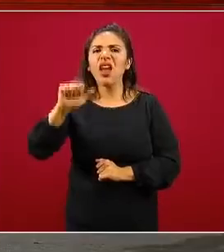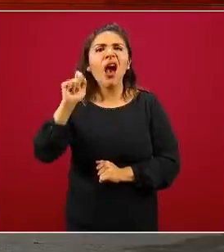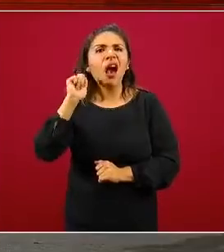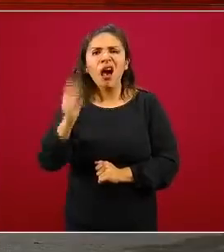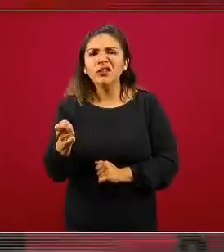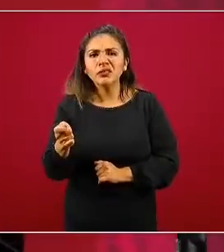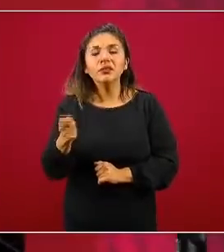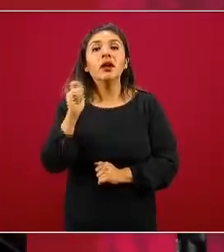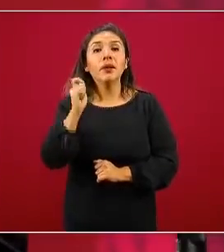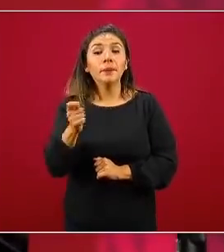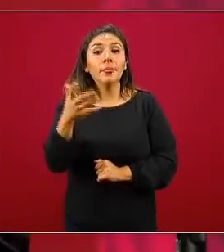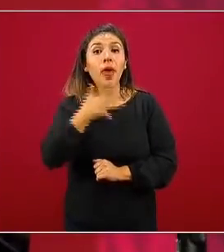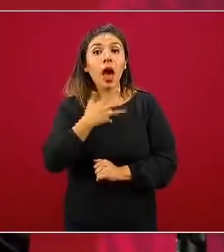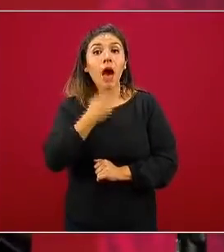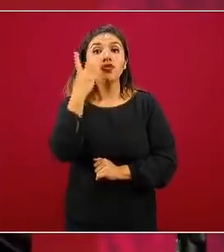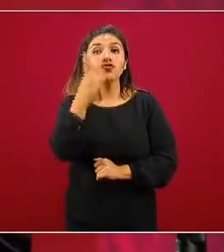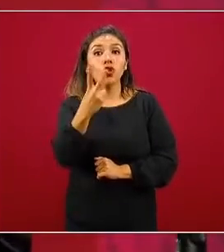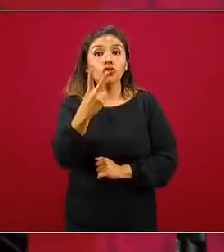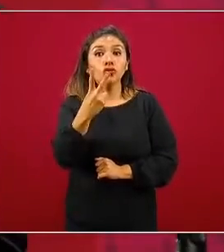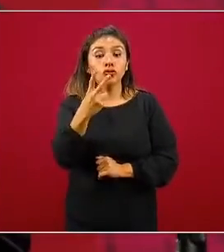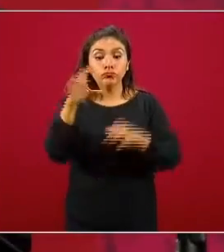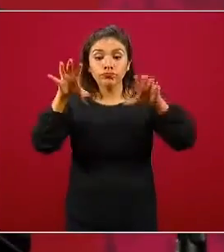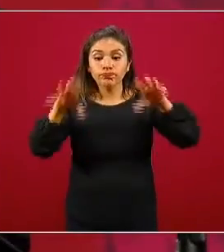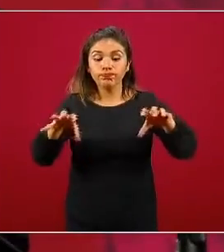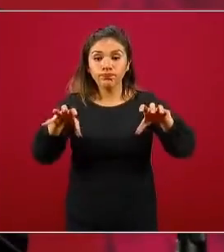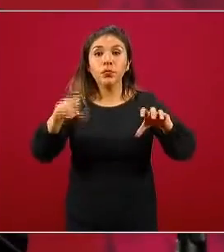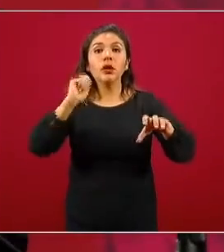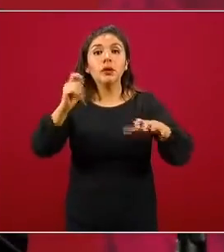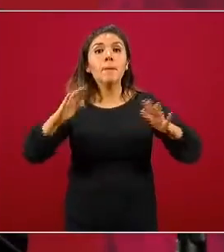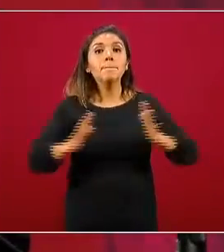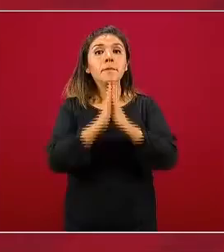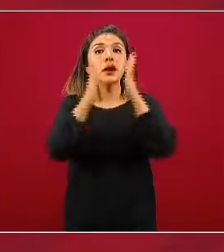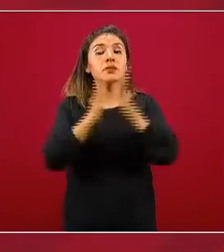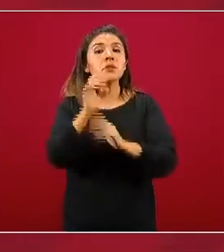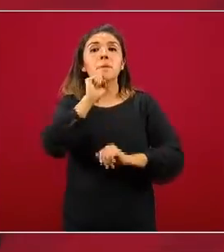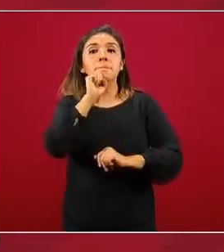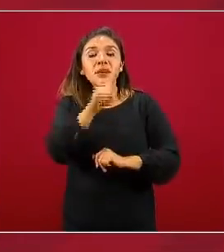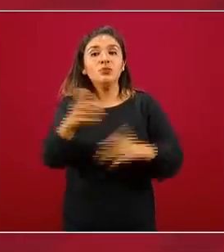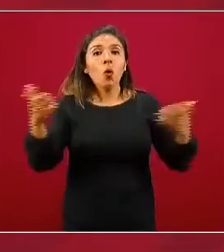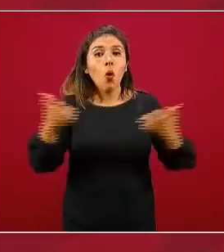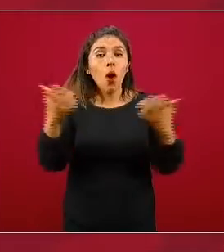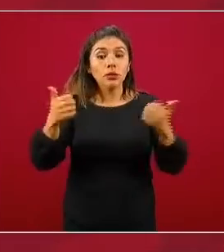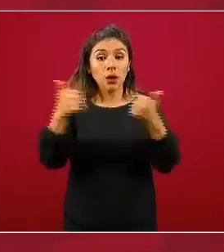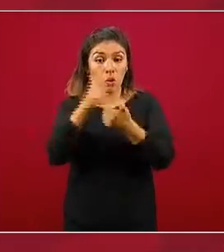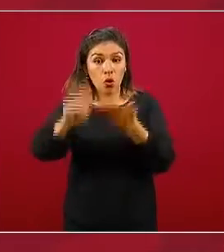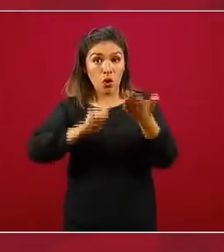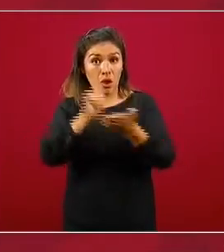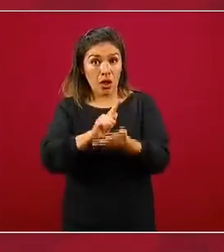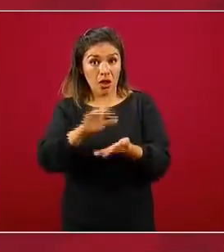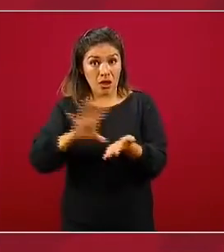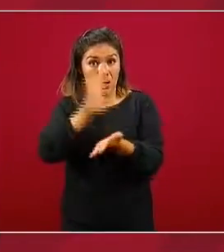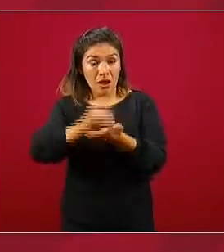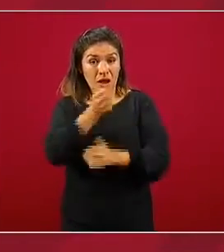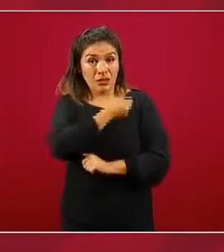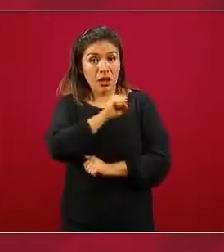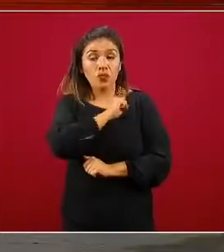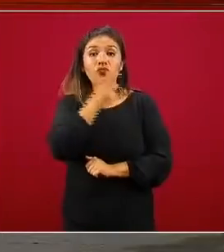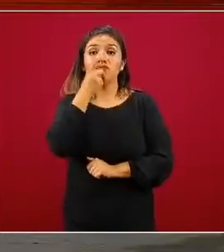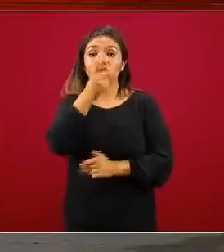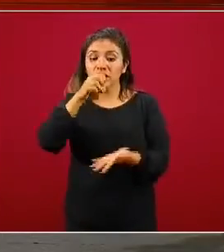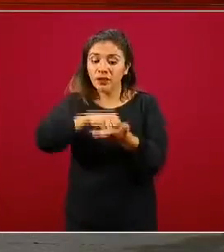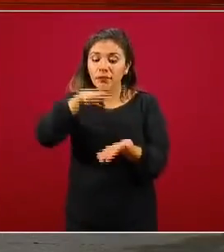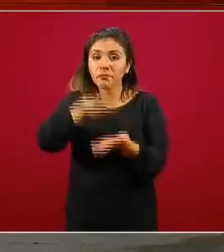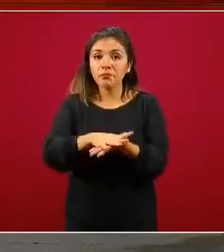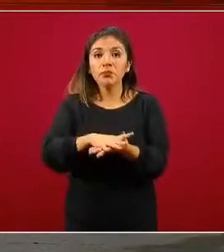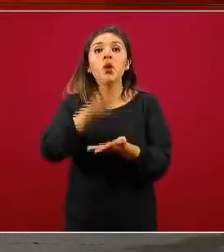decir hay dos partes al menos que participan en un mismo proceso y la Ley General de Salud establece con claridad